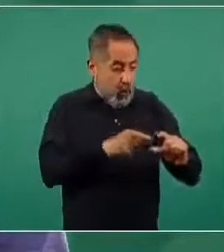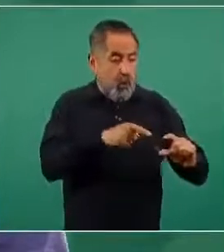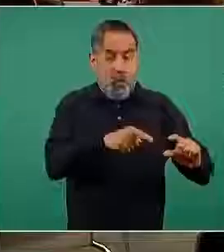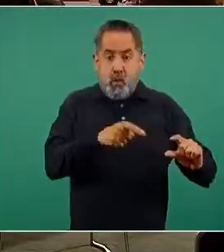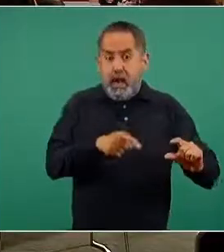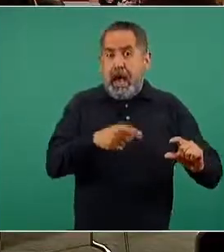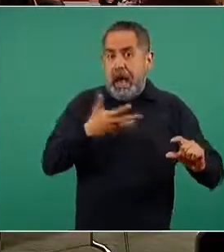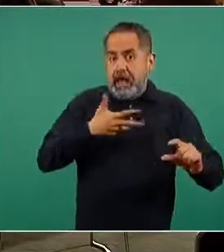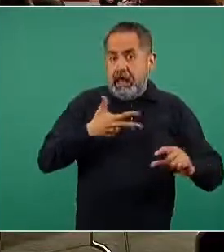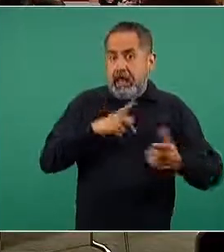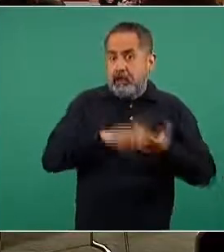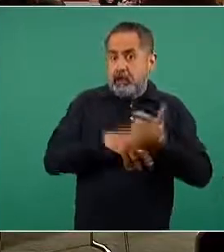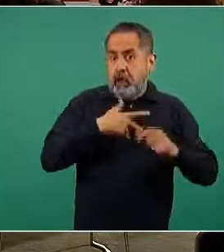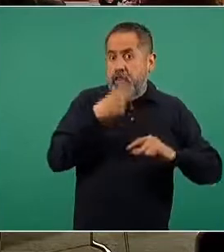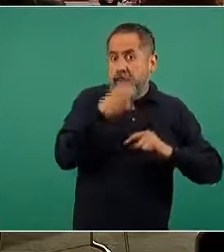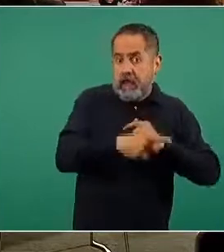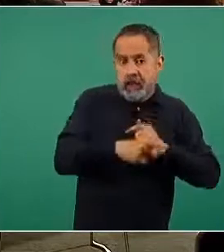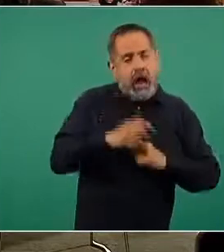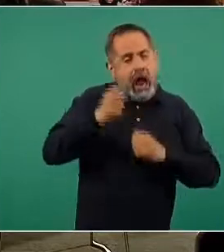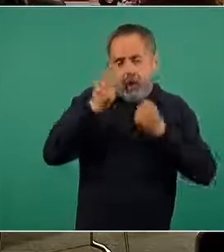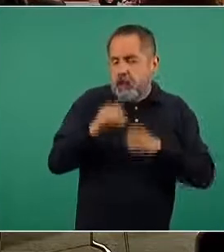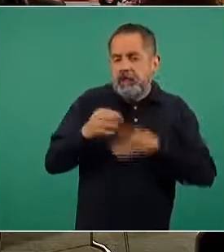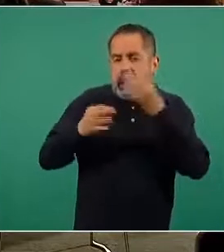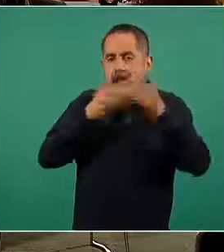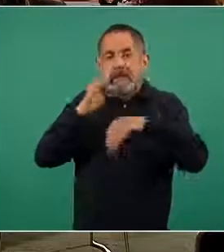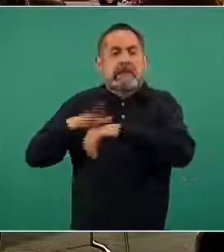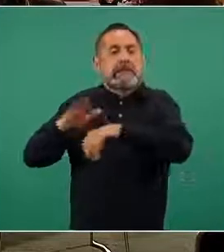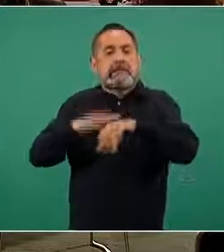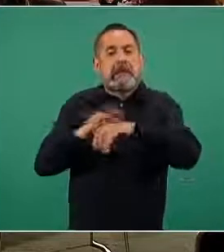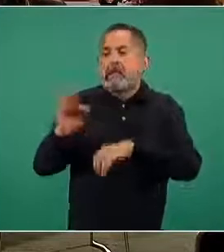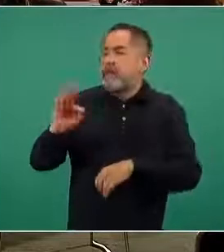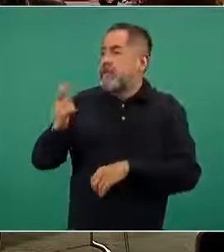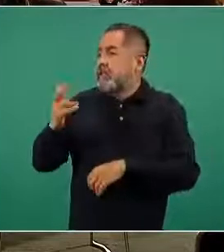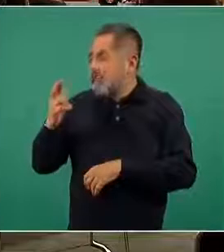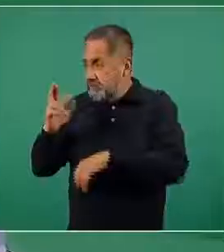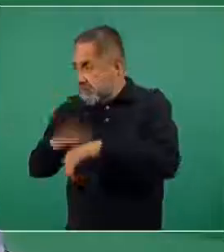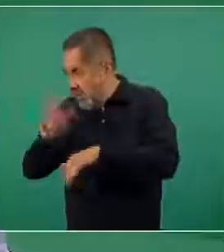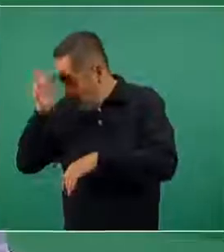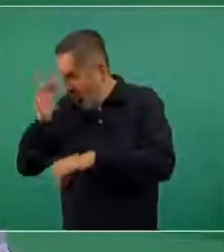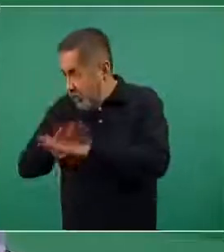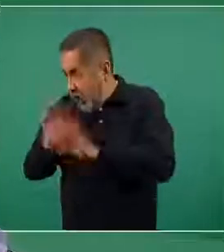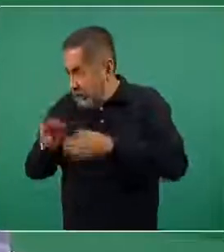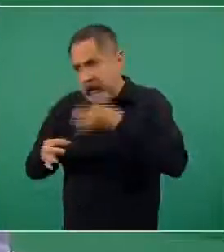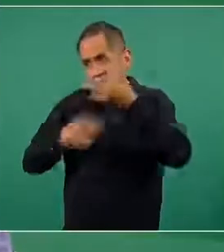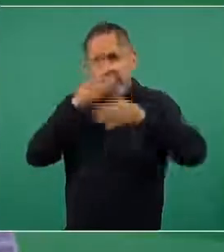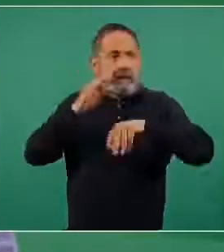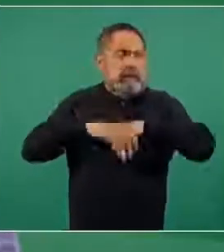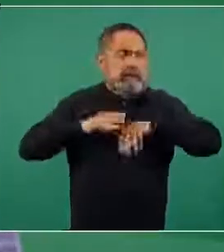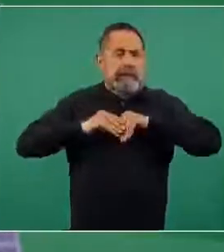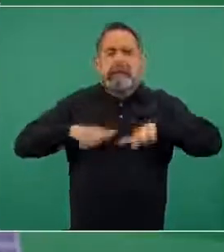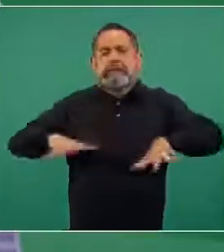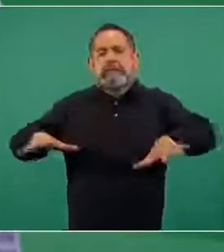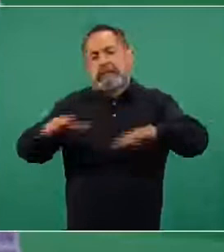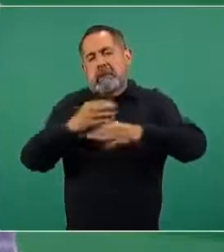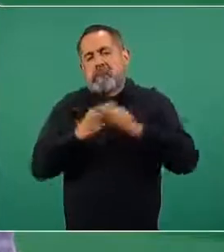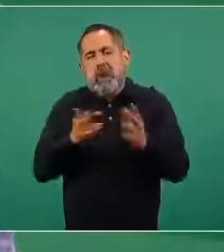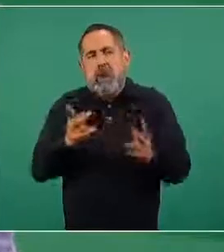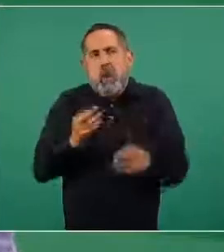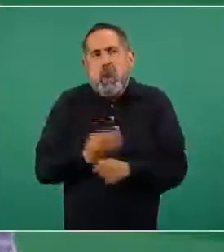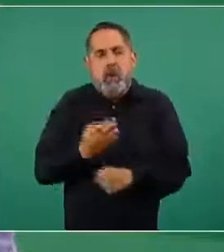estaríamos obligados a hacer la alerta, consensuaríamos con la Fiscalía y, si la Fiscalía está de acuerdo, podríamos hacer el